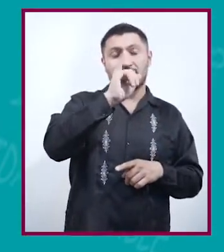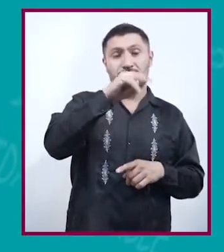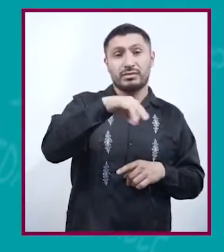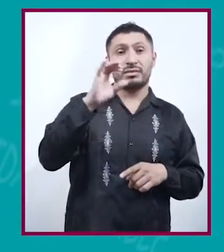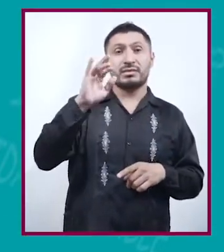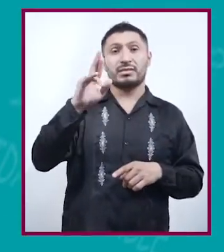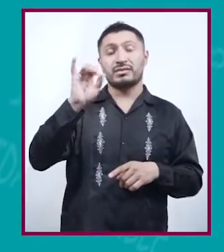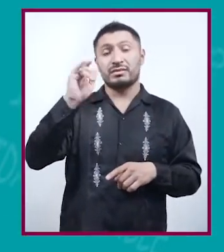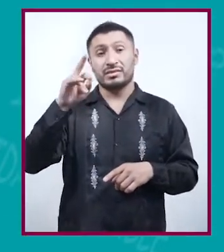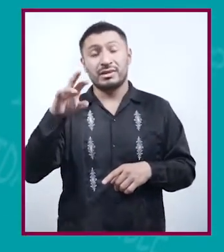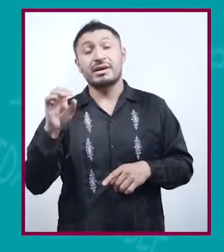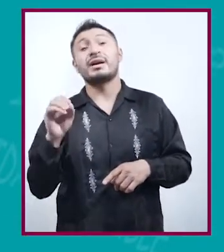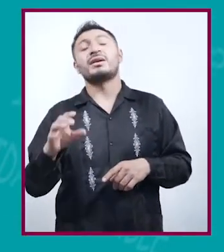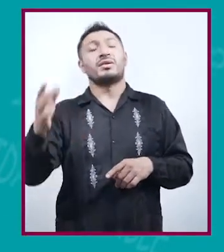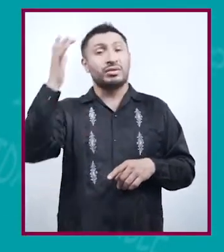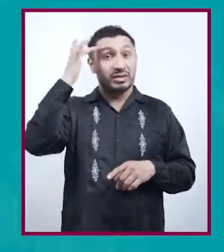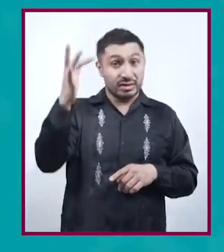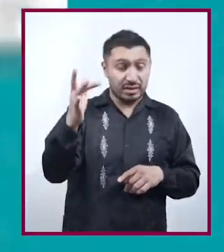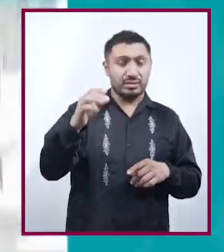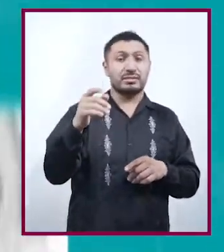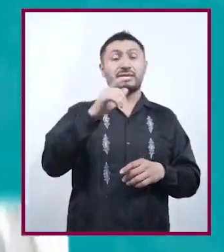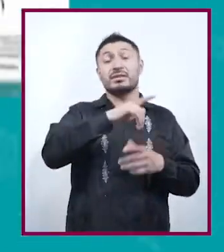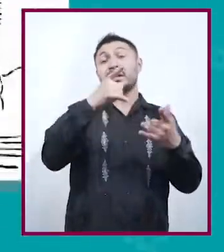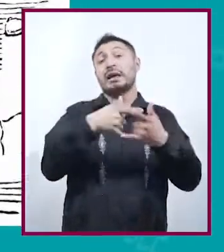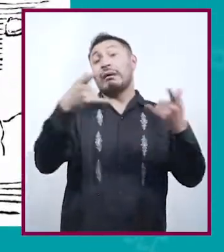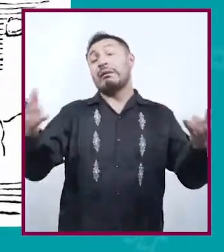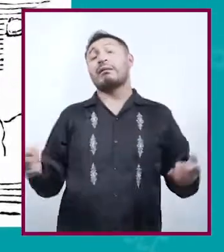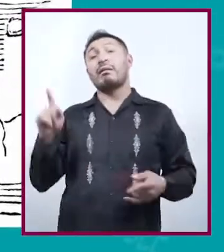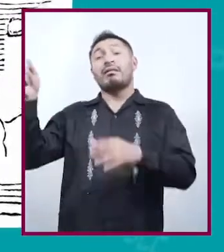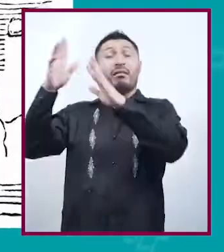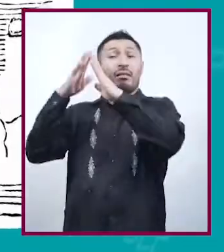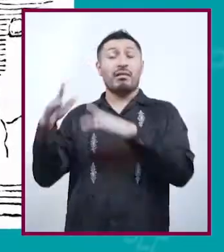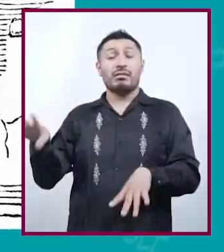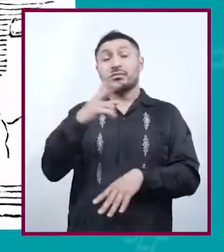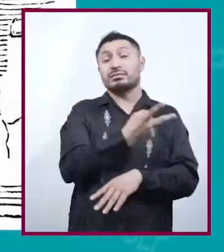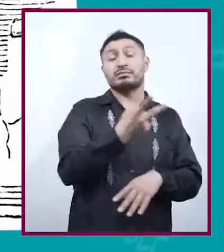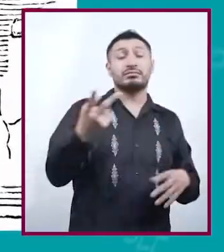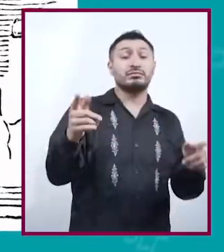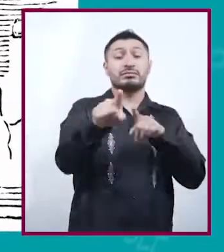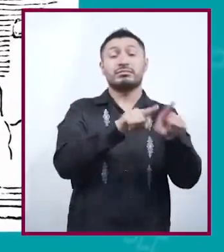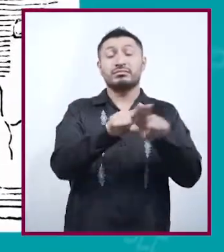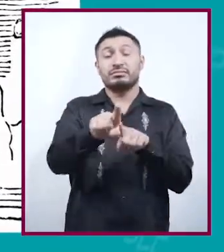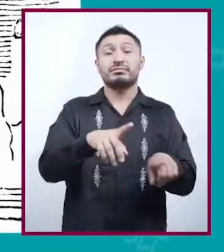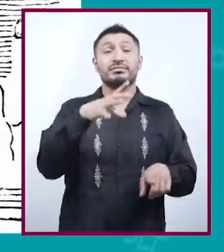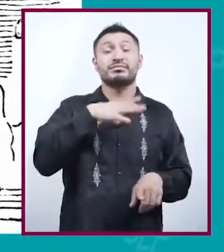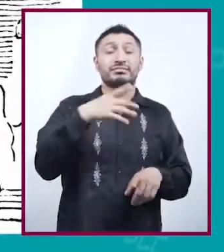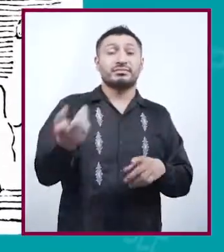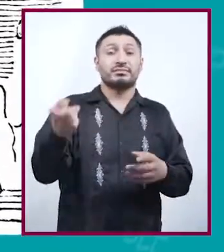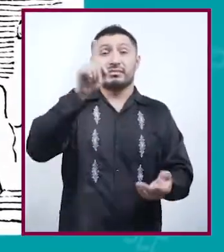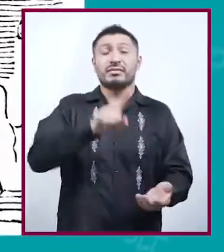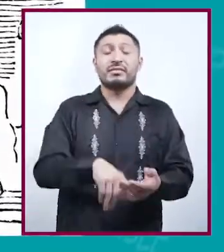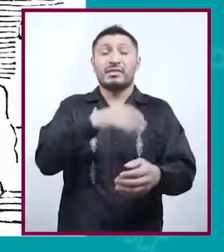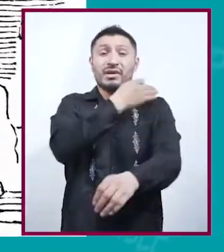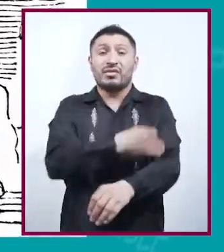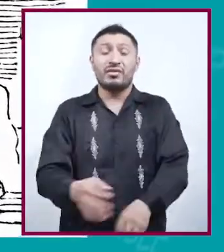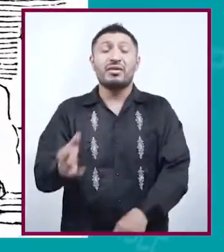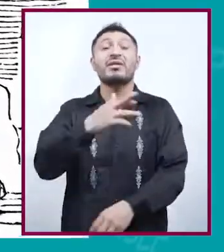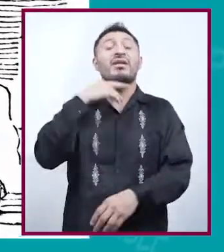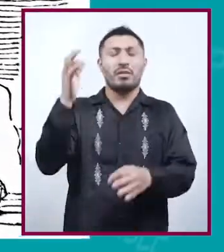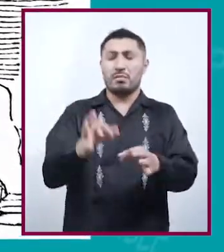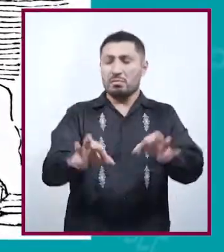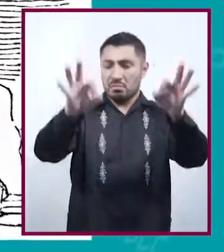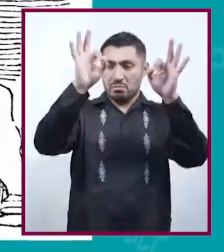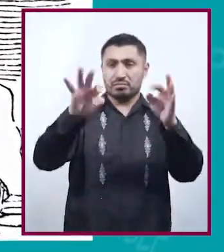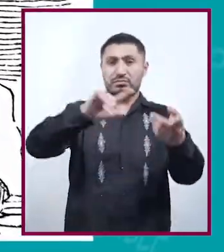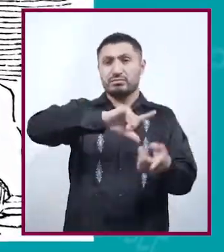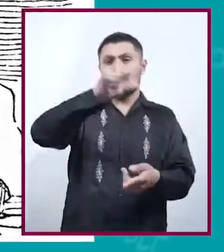y Crispiniano se volvieron sus santos patronos. Según una leyenda francesa, ambos hermanos procedían de una distinguida